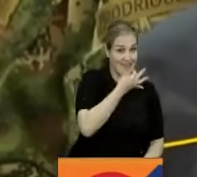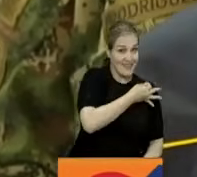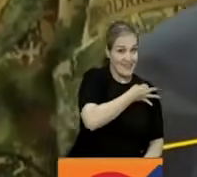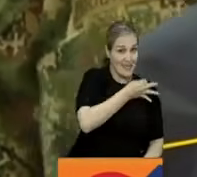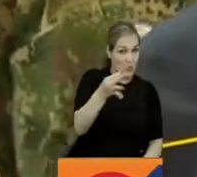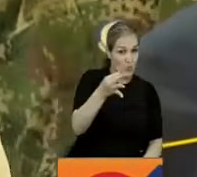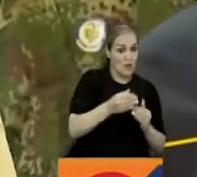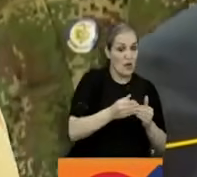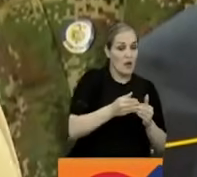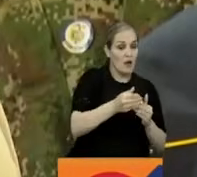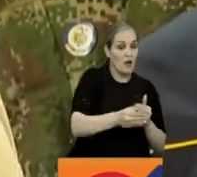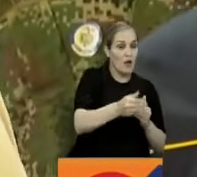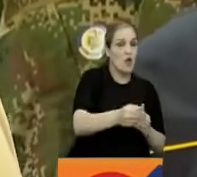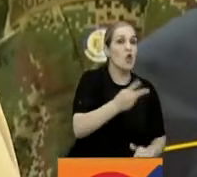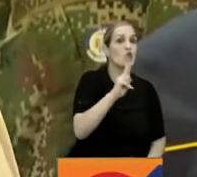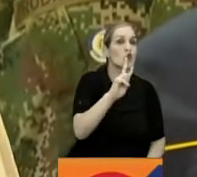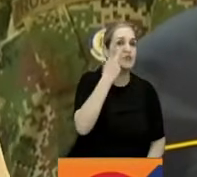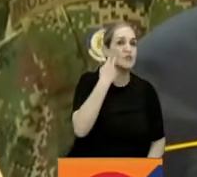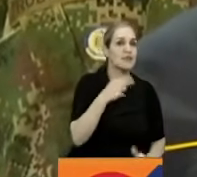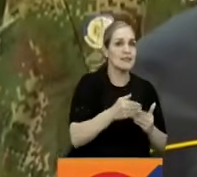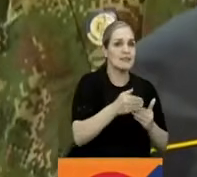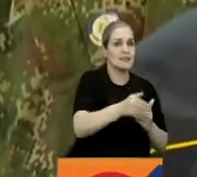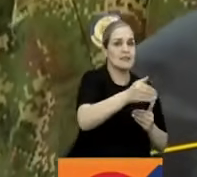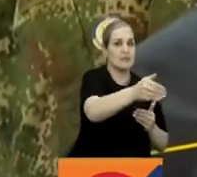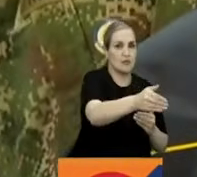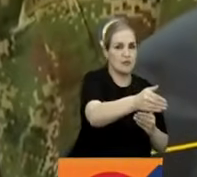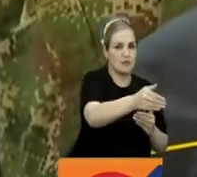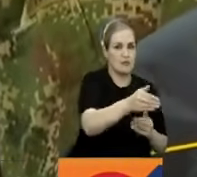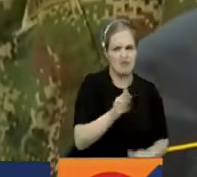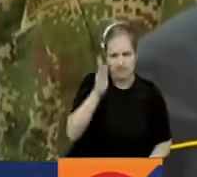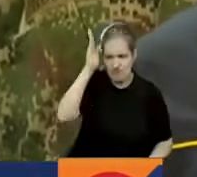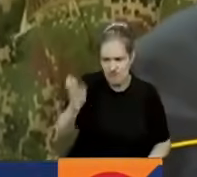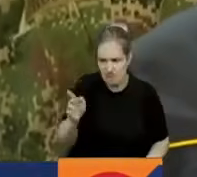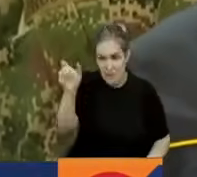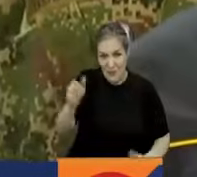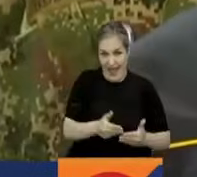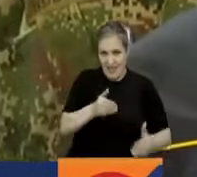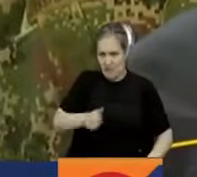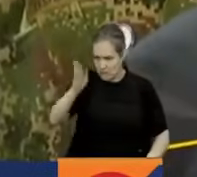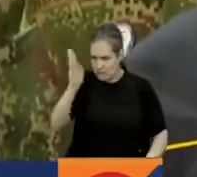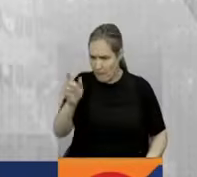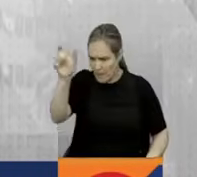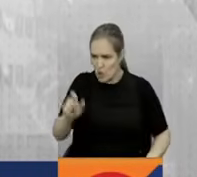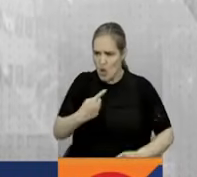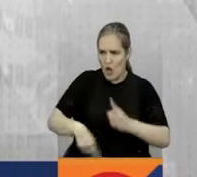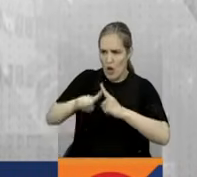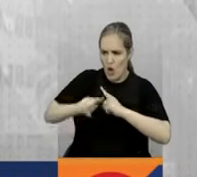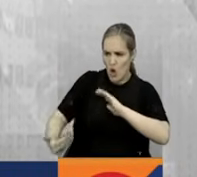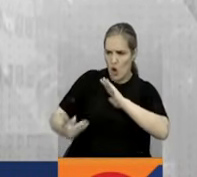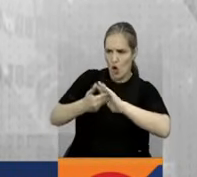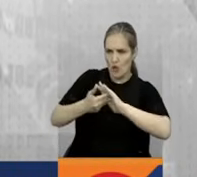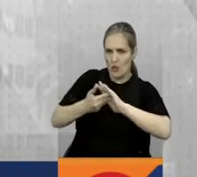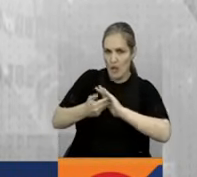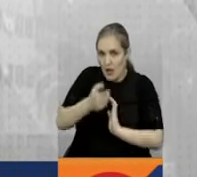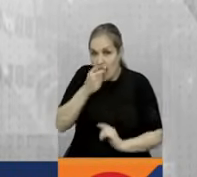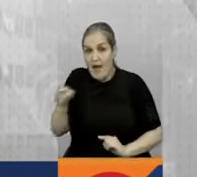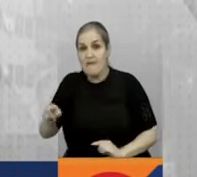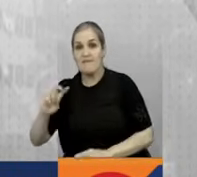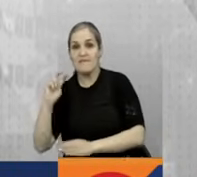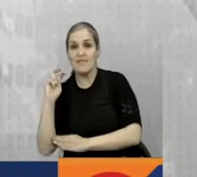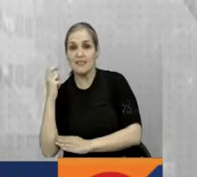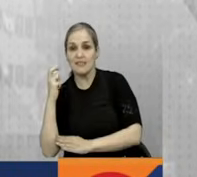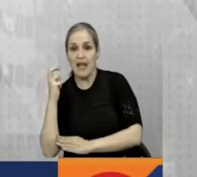candidato presidencial señalara a Giraldo o Calzones como autor de un posible atentado en su contra, la Fiscalía